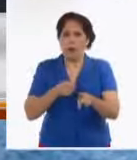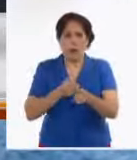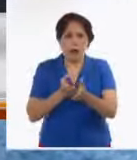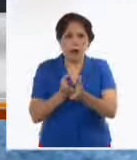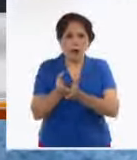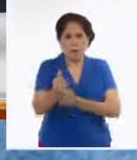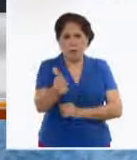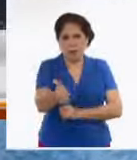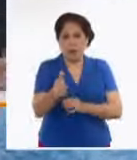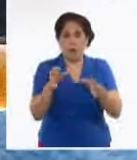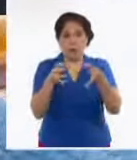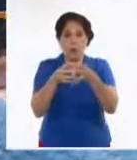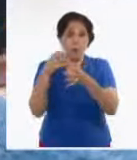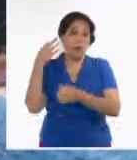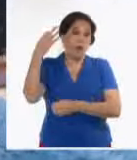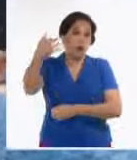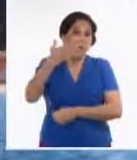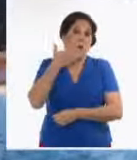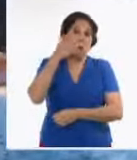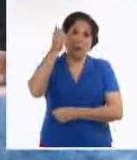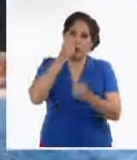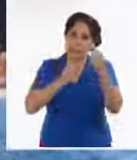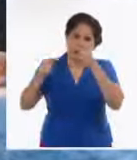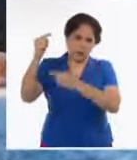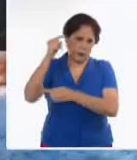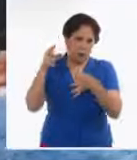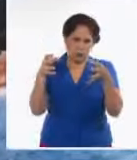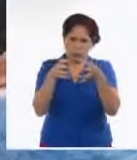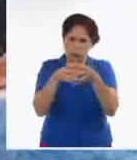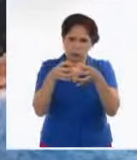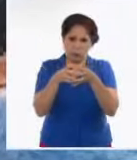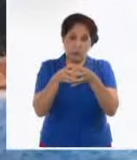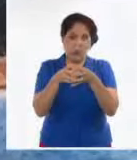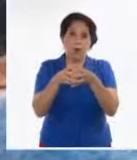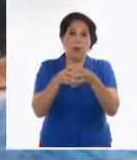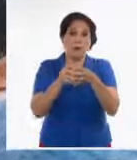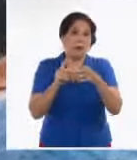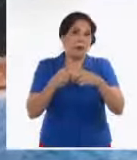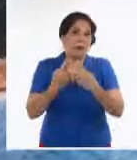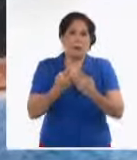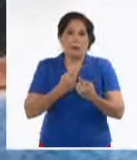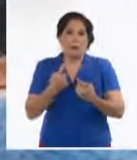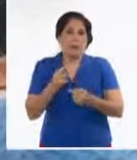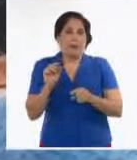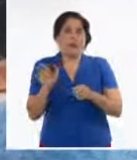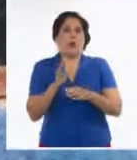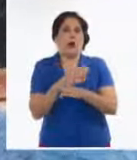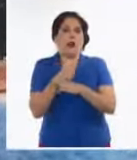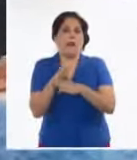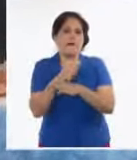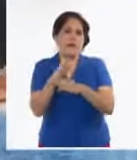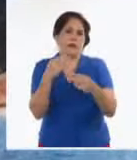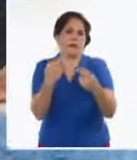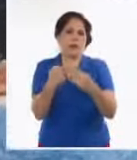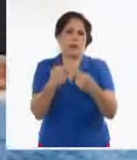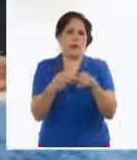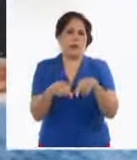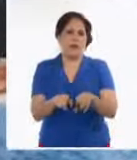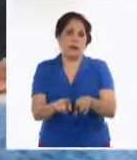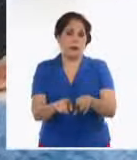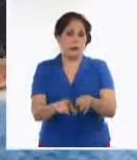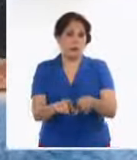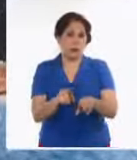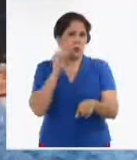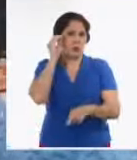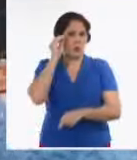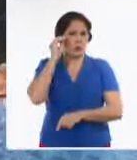ya en un futuro, sean los jugadores principales de la escuadra en los diferentes eventos que vienen en este momento. Esta posición,